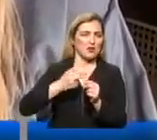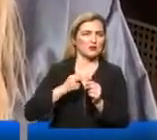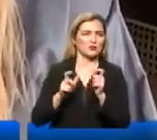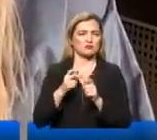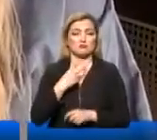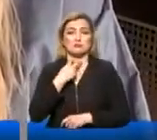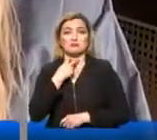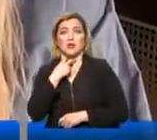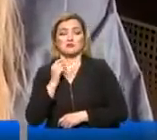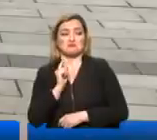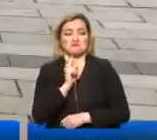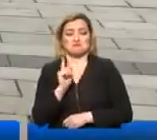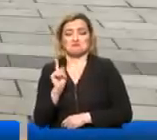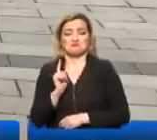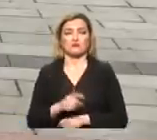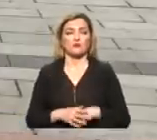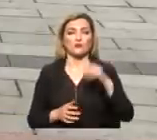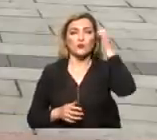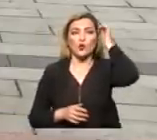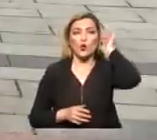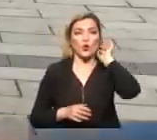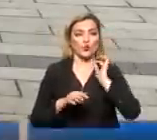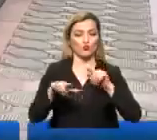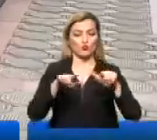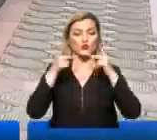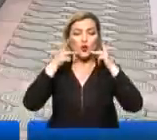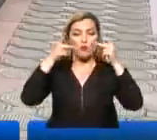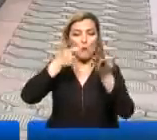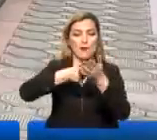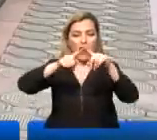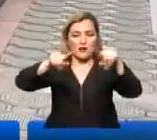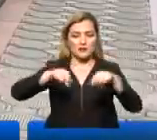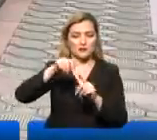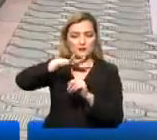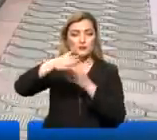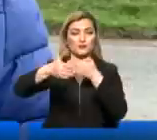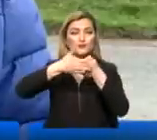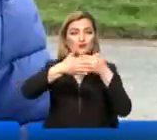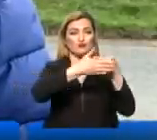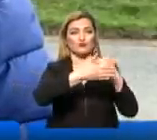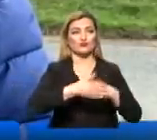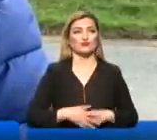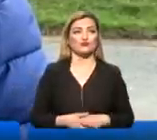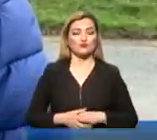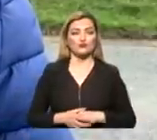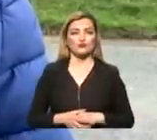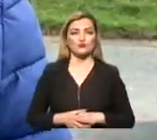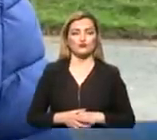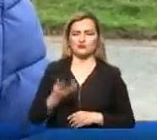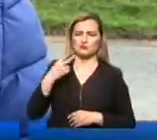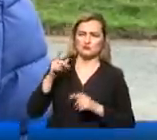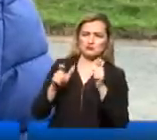gente es grande. Los lugares públicos como plazas y parques siguen cerrados. Las acciones tomadas por la ciudadanía se le ve